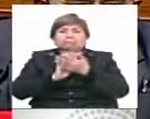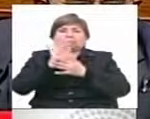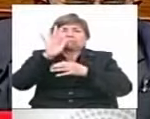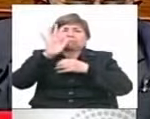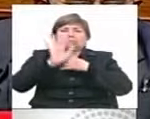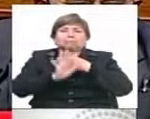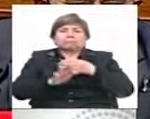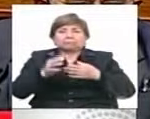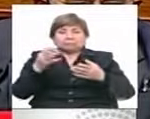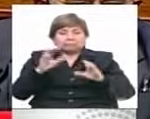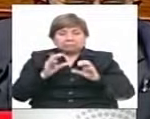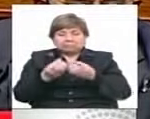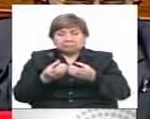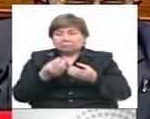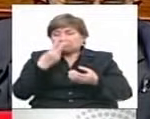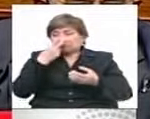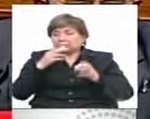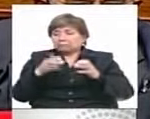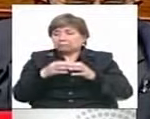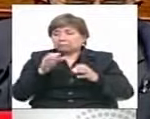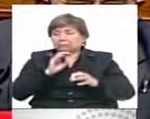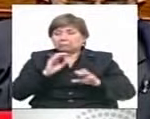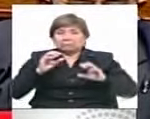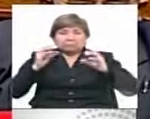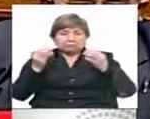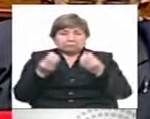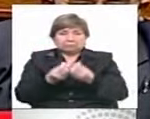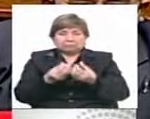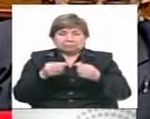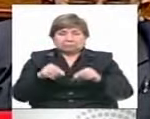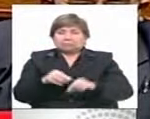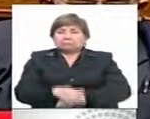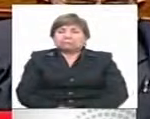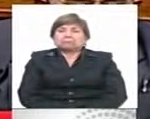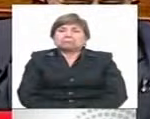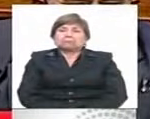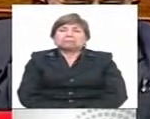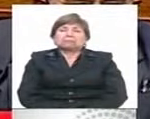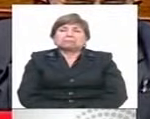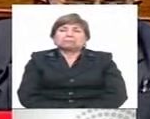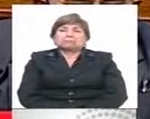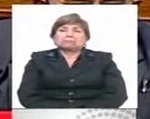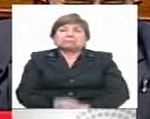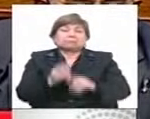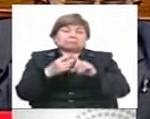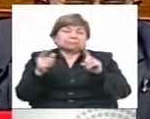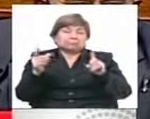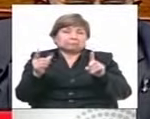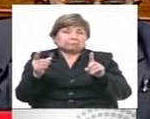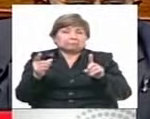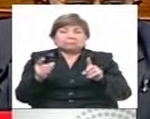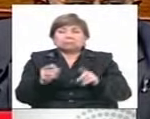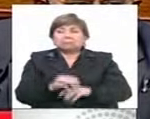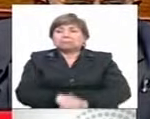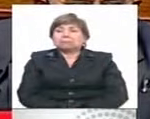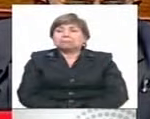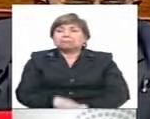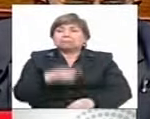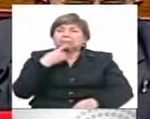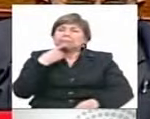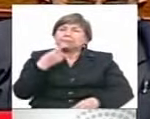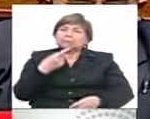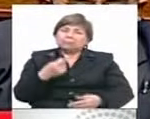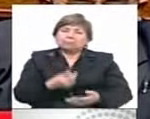partido. Tampoco vemos al pueblo ni al partido acá. Sin embargo, se nos dice